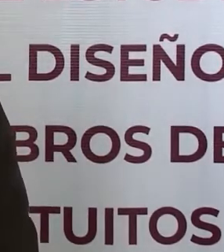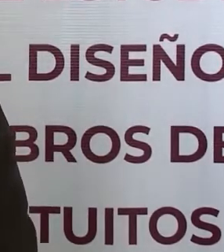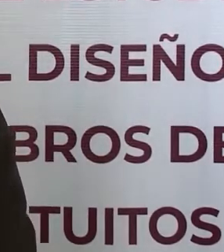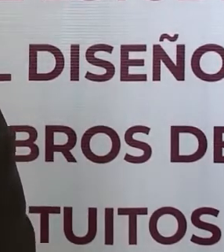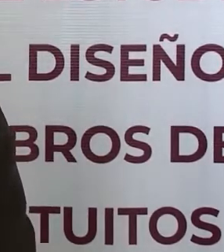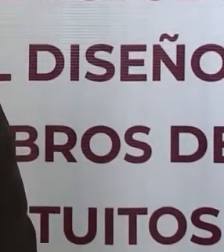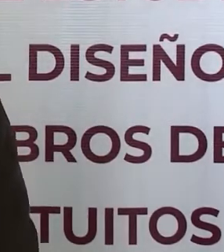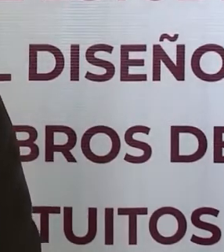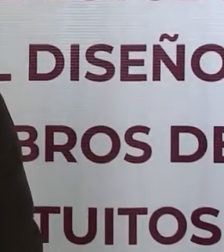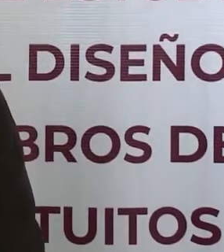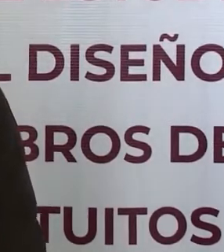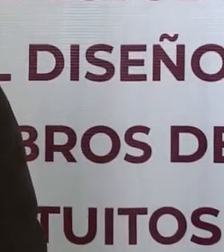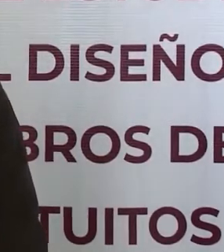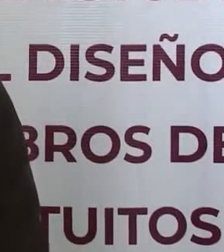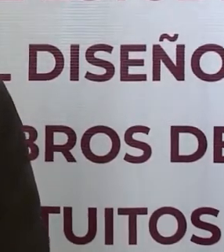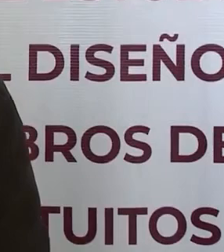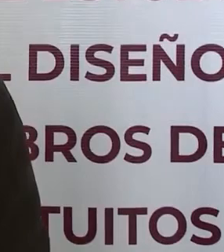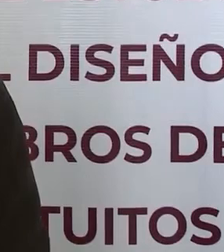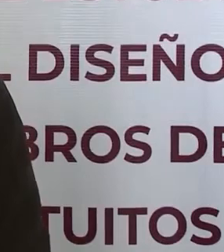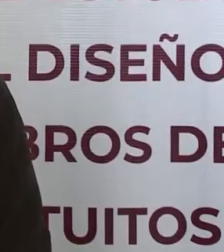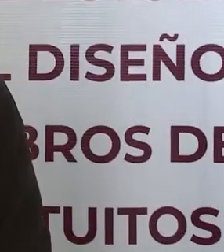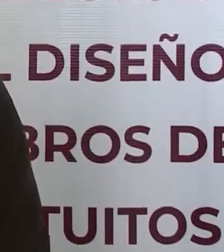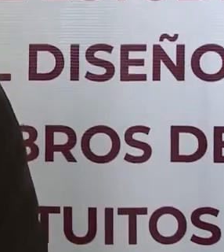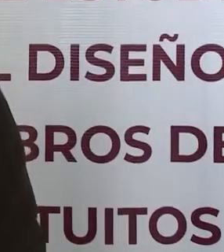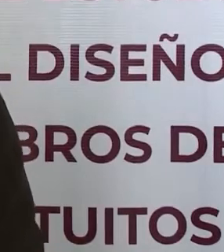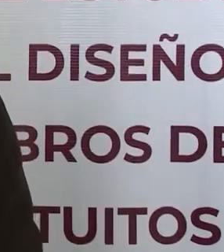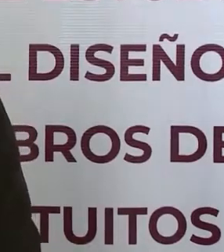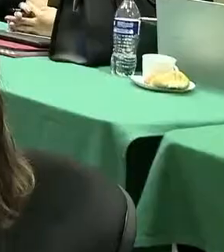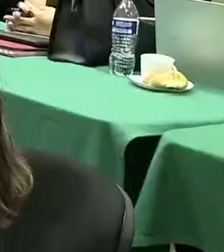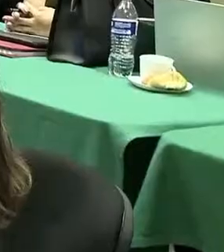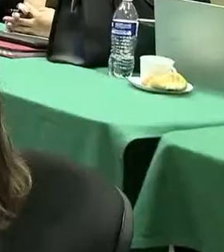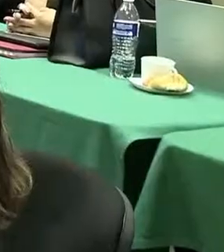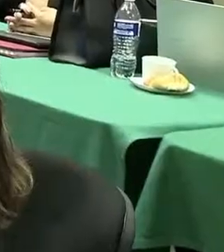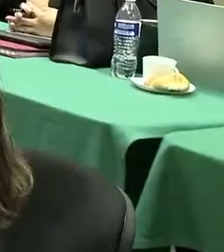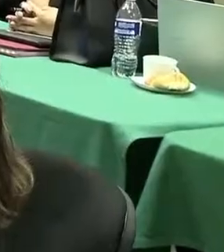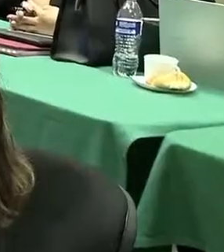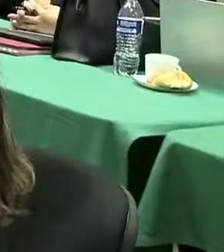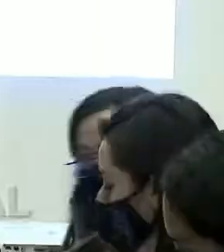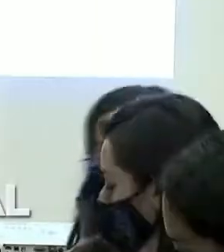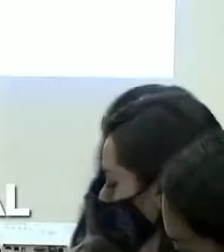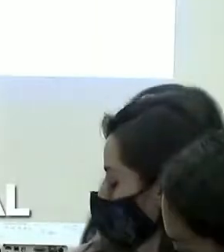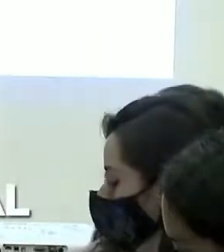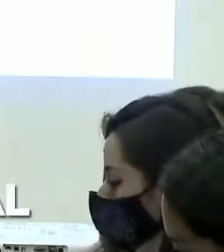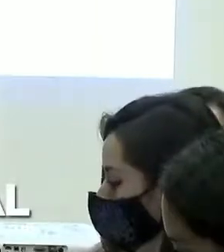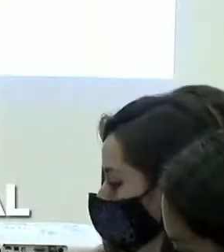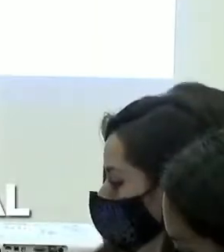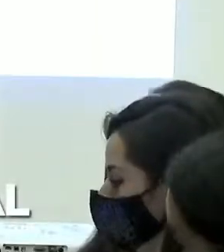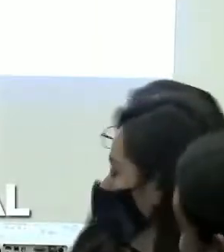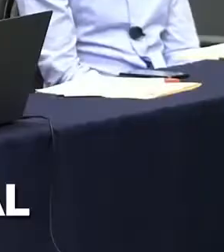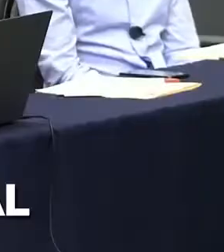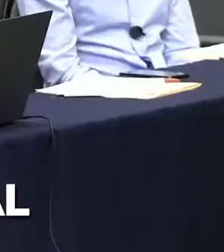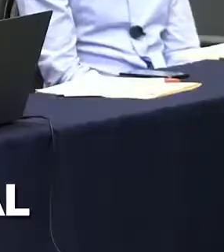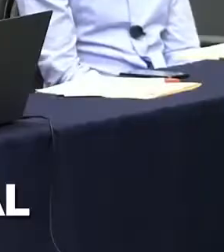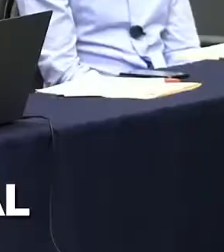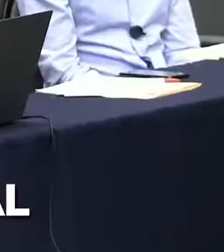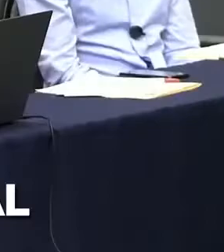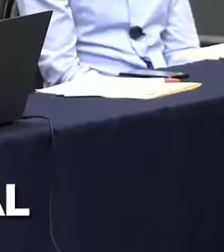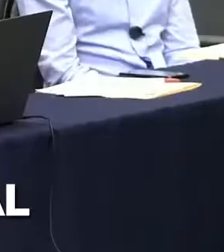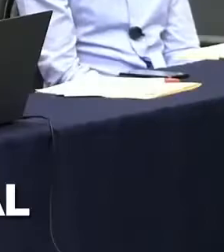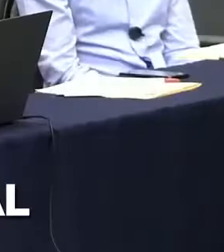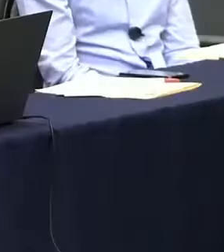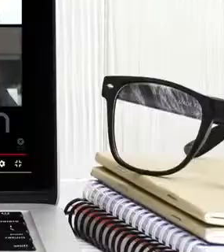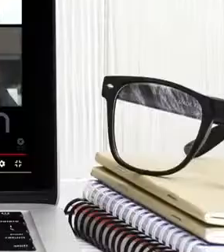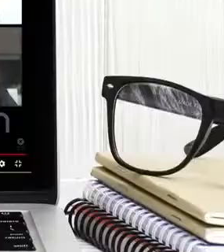ella, pero sobre todo comprenderla para que realmente se pueda implementar. Participaron 330.710 docentes en la